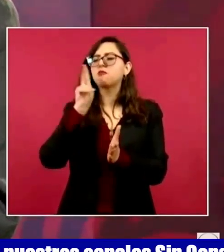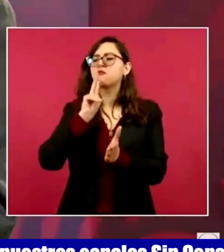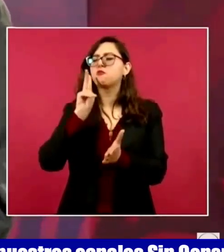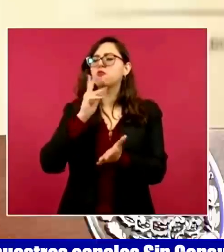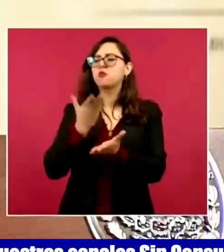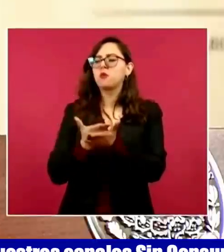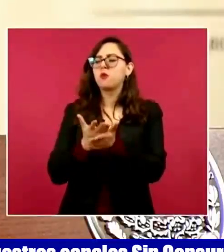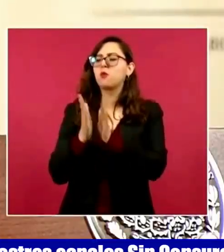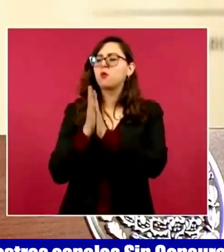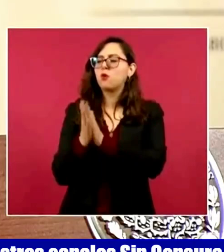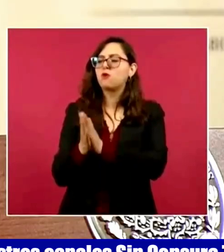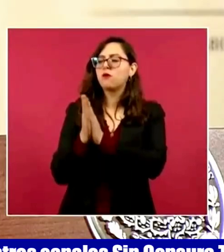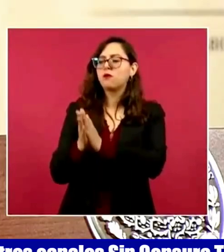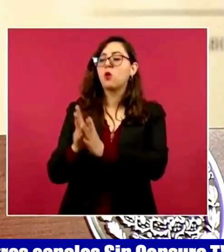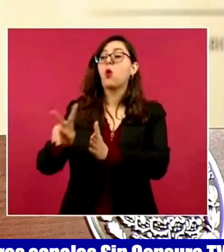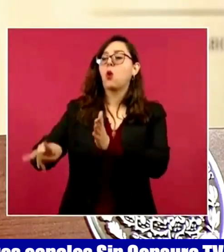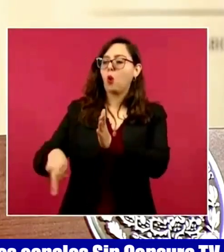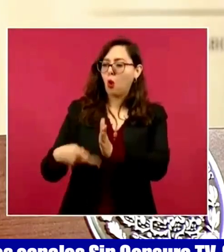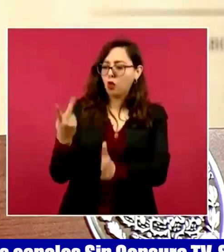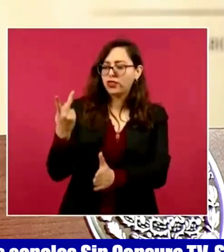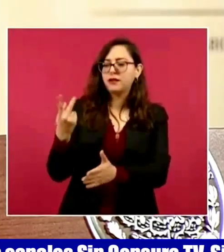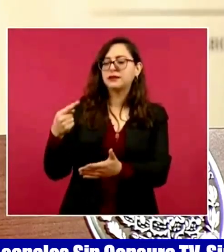reponga el procedimiento, te falta esto,